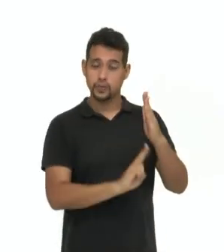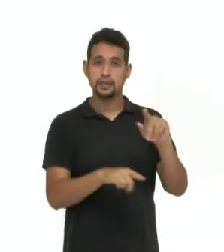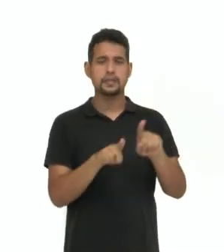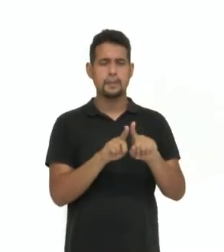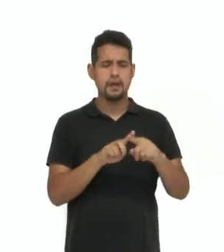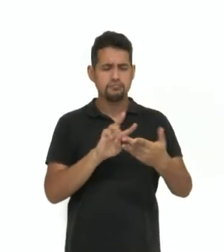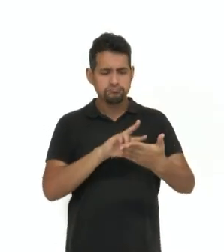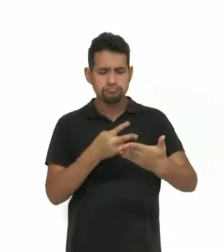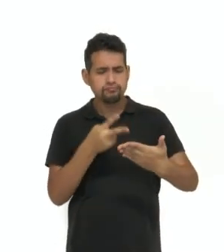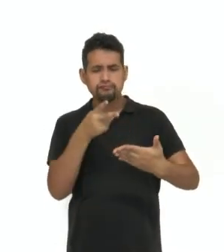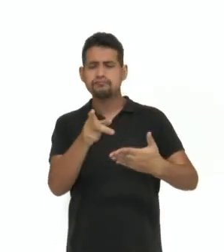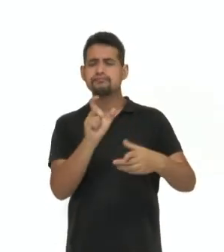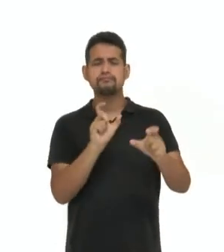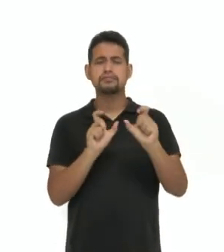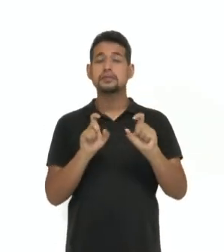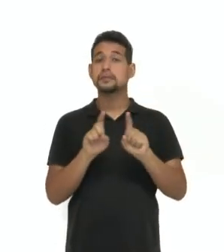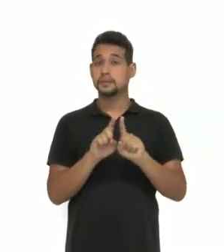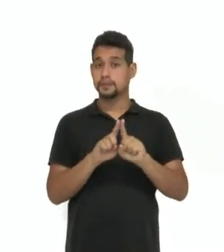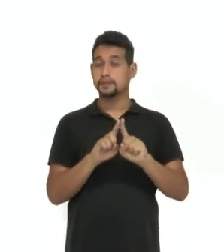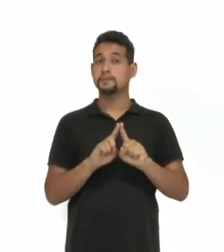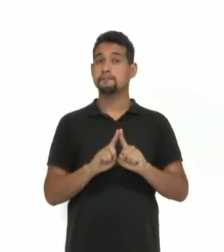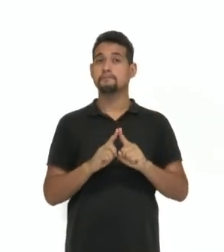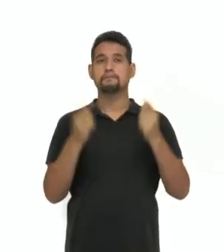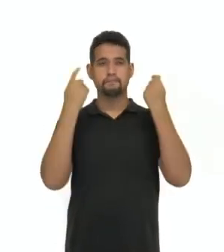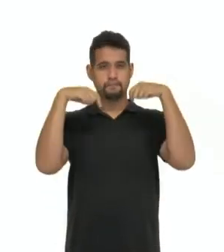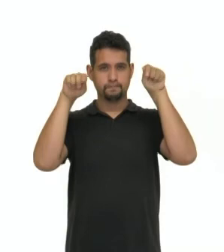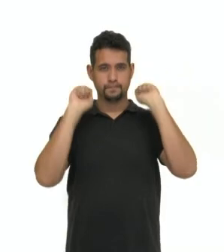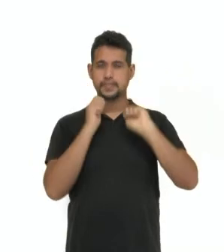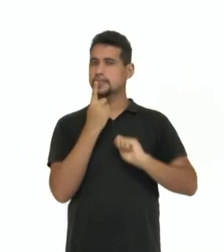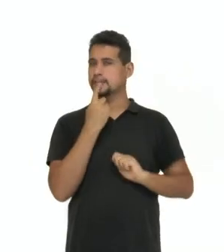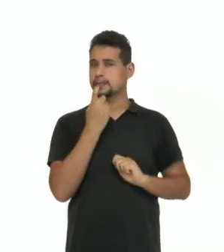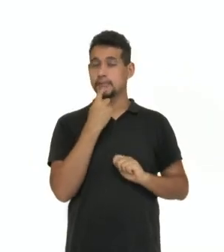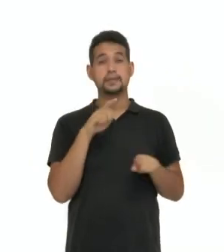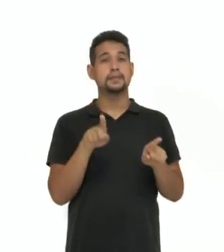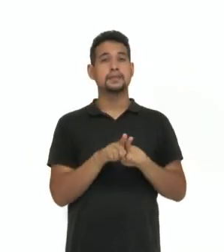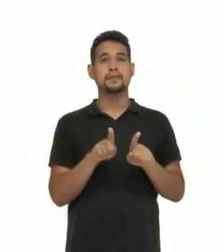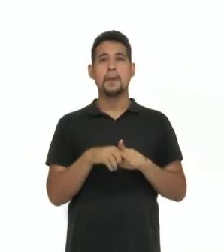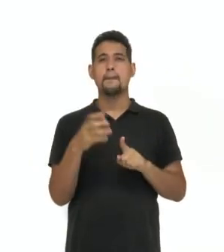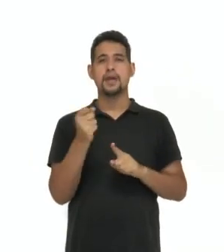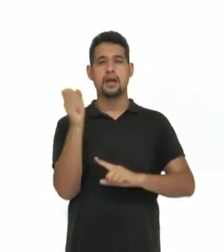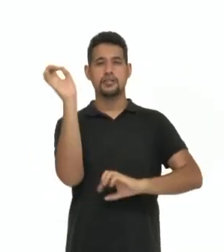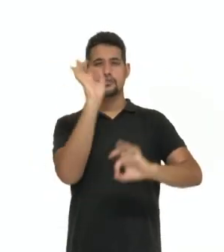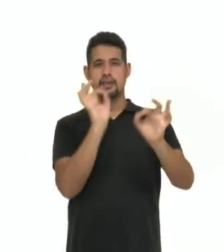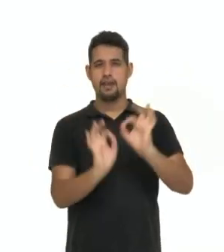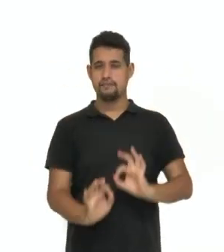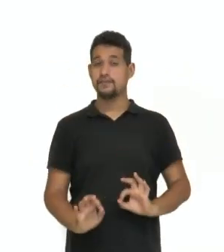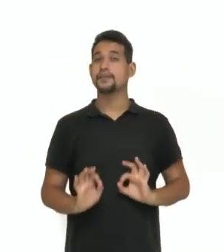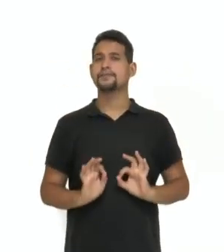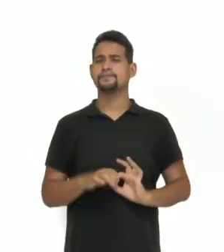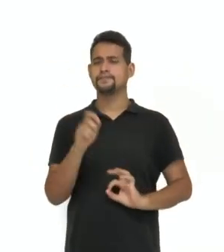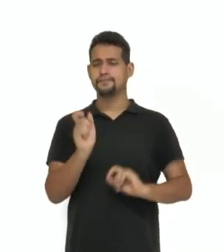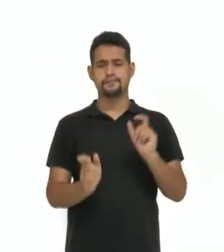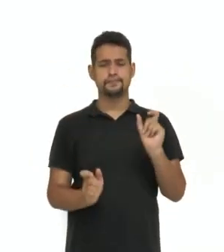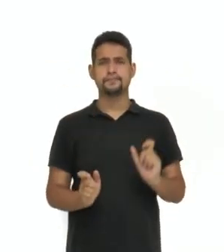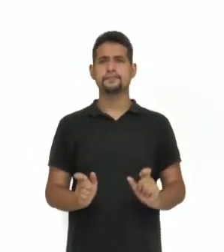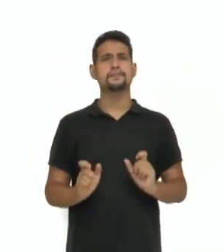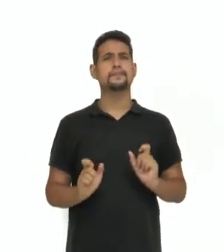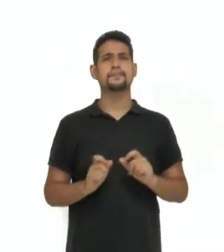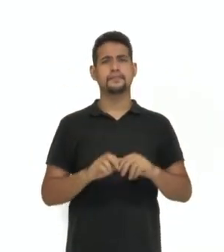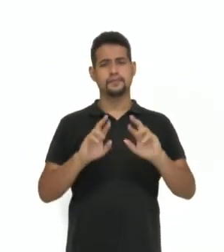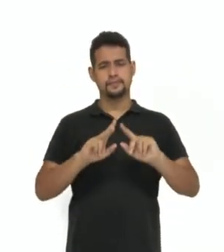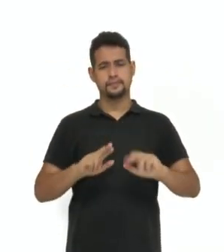de fragmentos dos contos Caperucita Roja e Blancanieves. Característica do